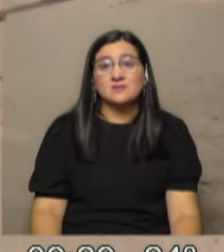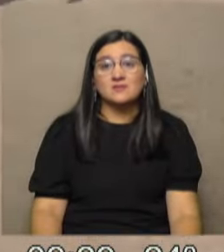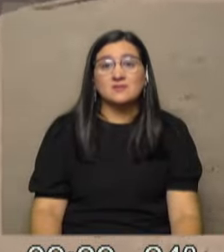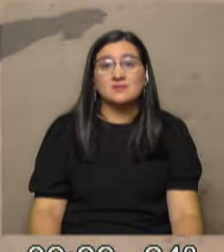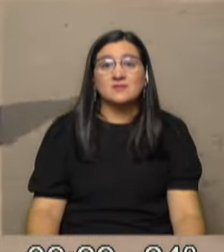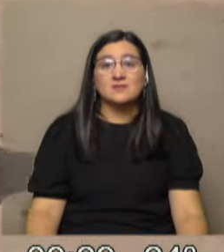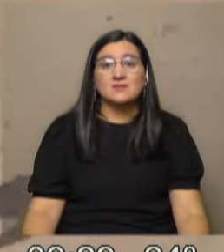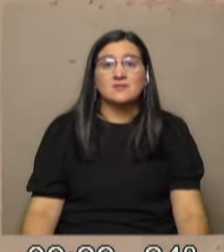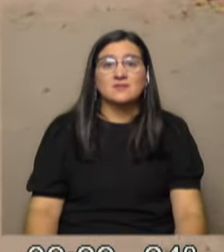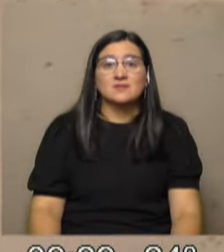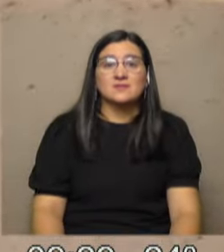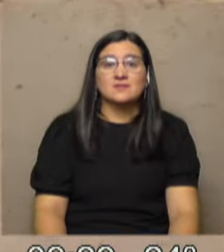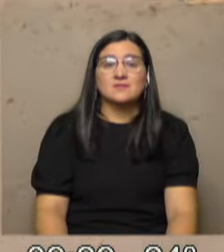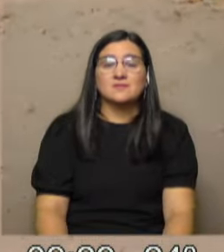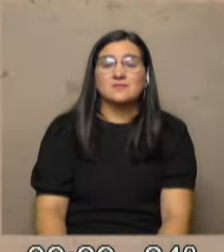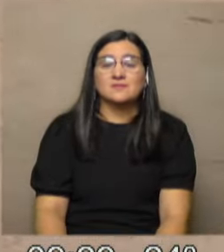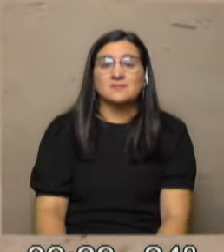los inflables que después los meten al agua.